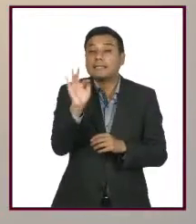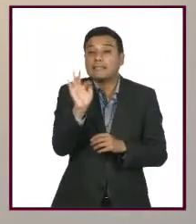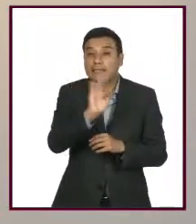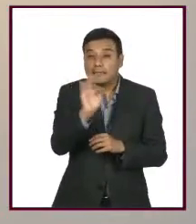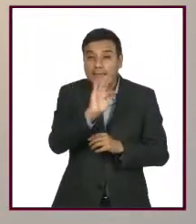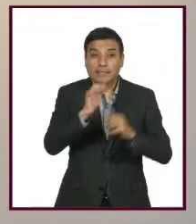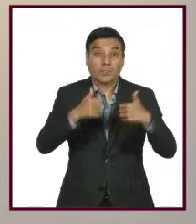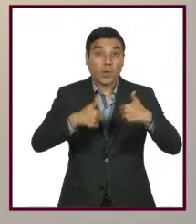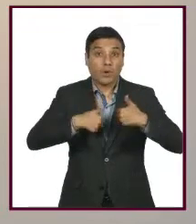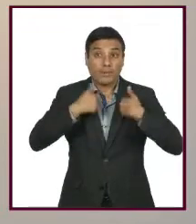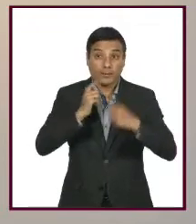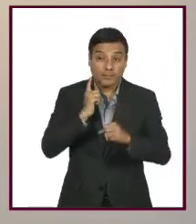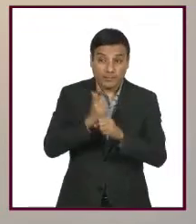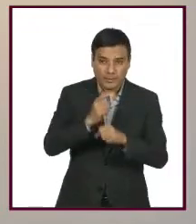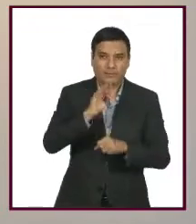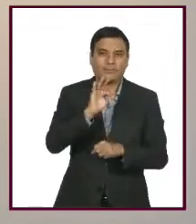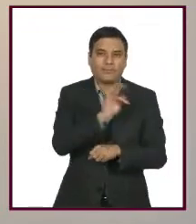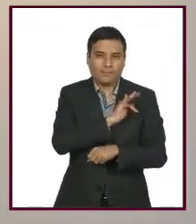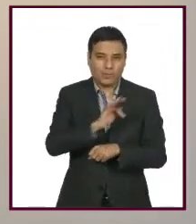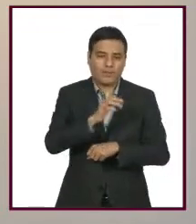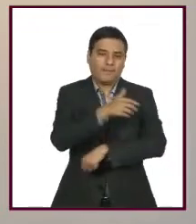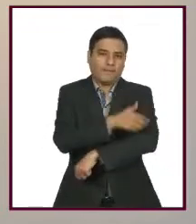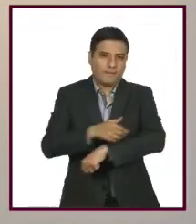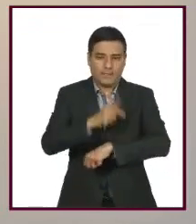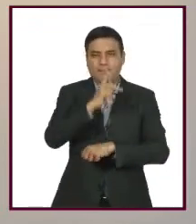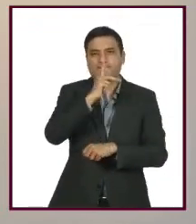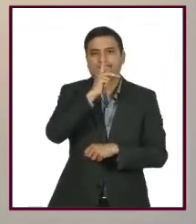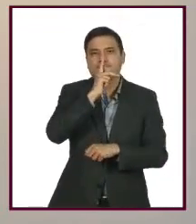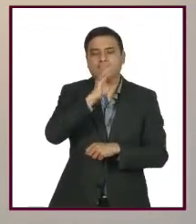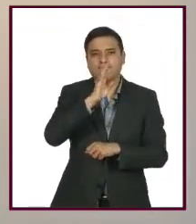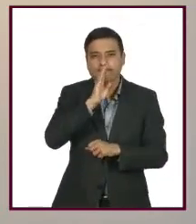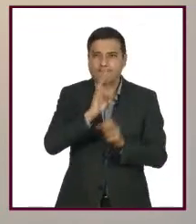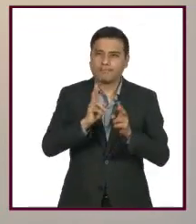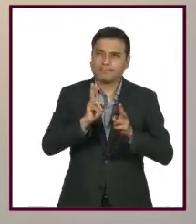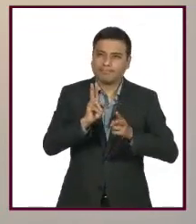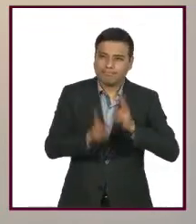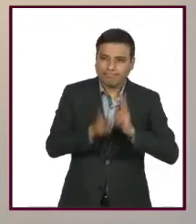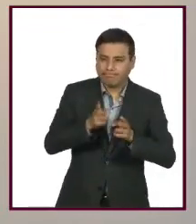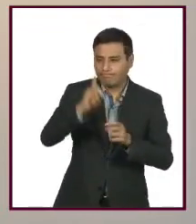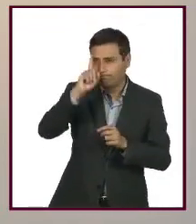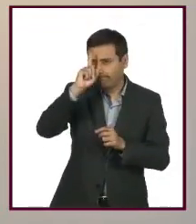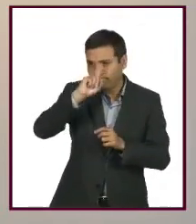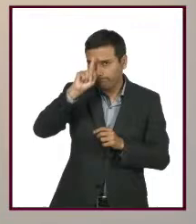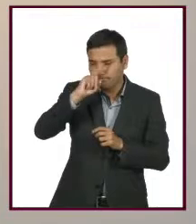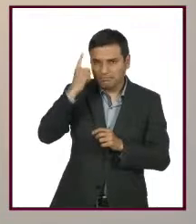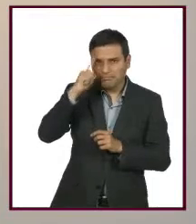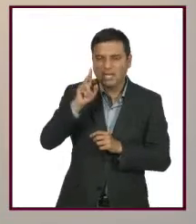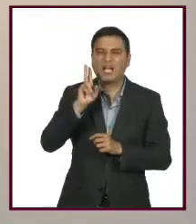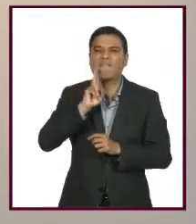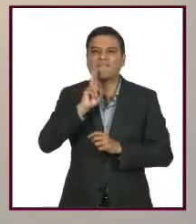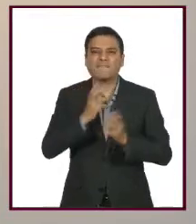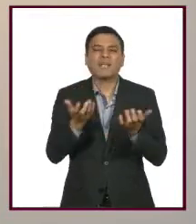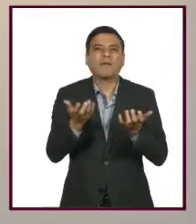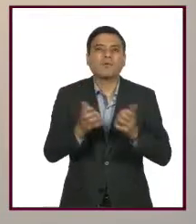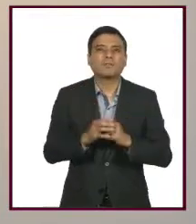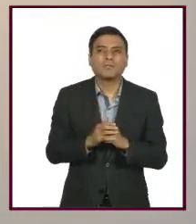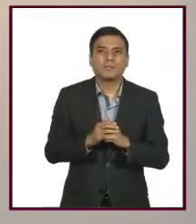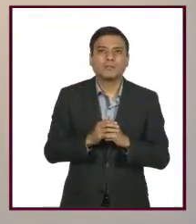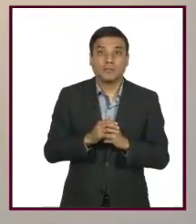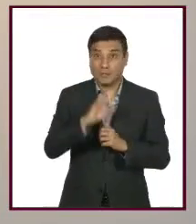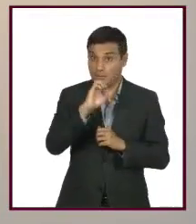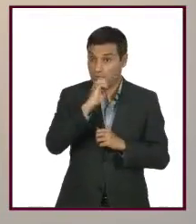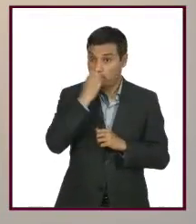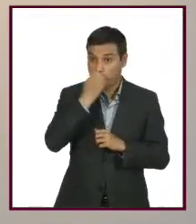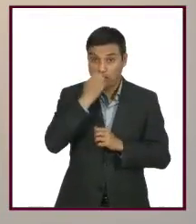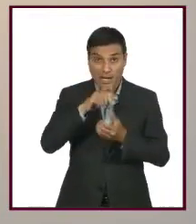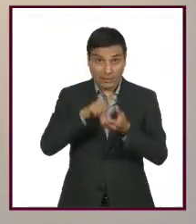los familiares y con los tutores para generar un plan de acción, ¿no? No se puede permitir que el consumo sea dentro de la